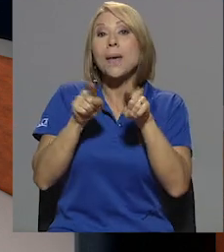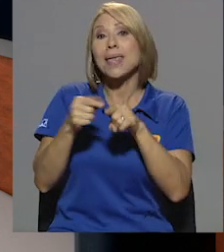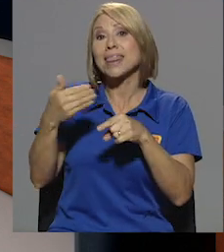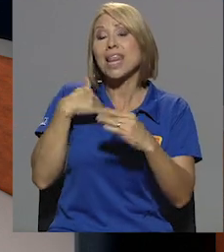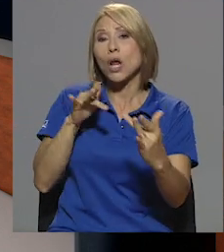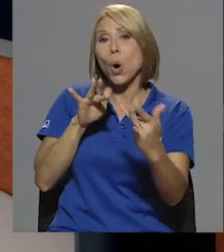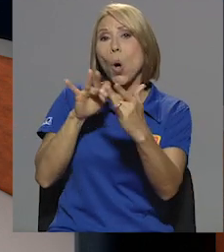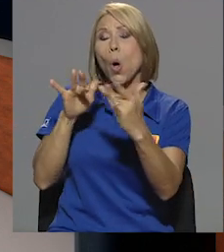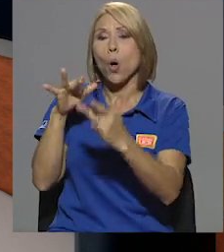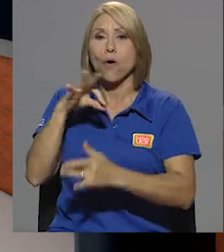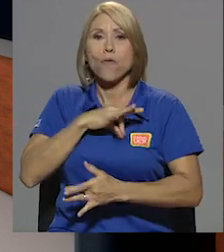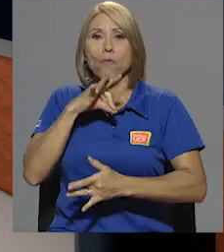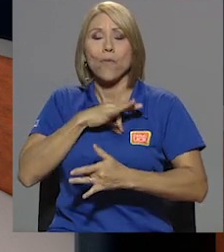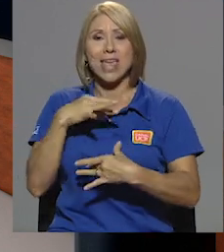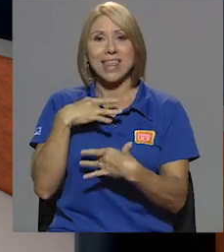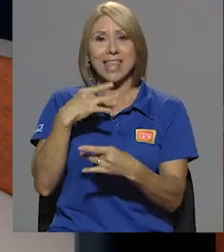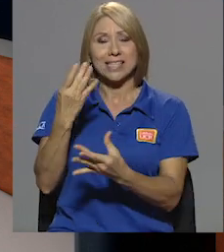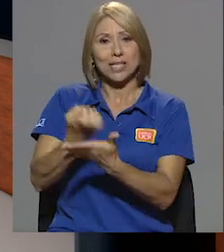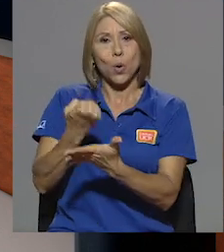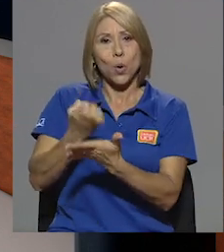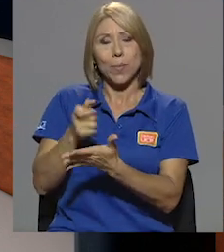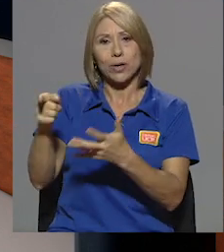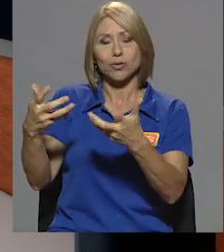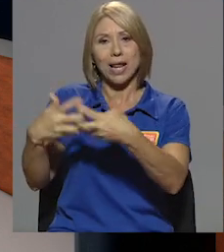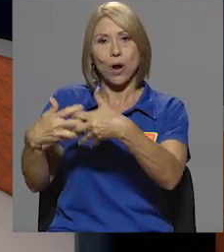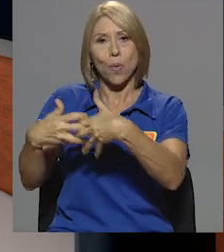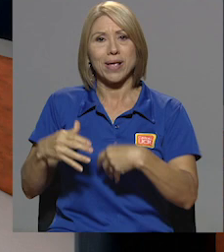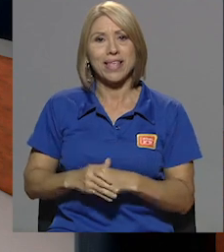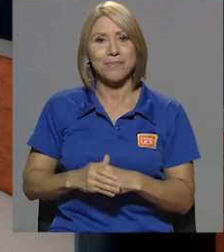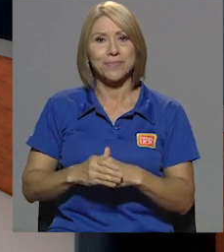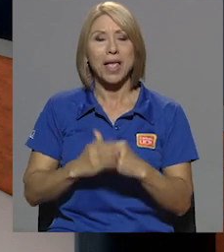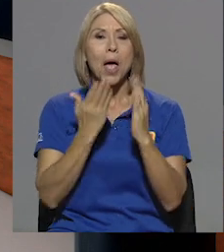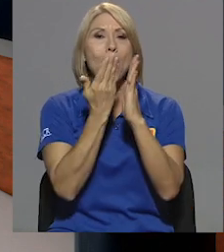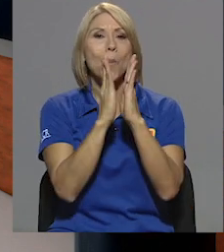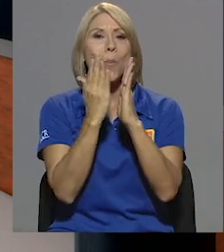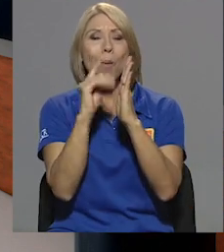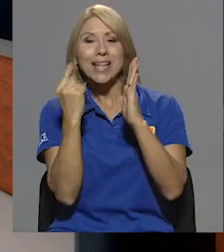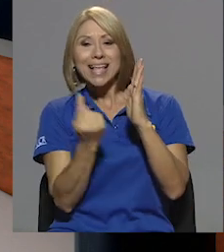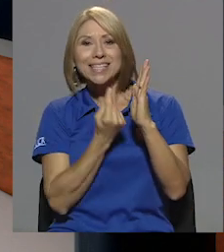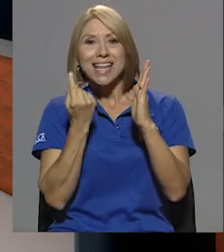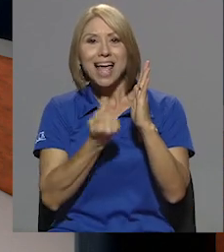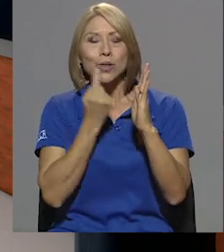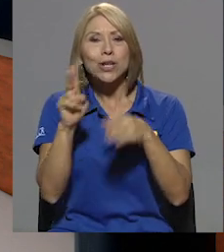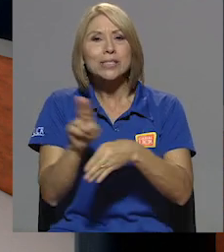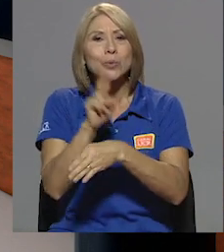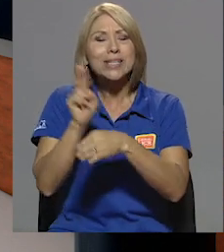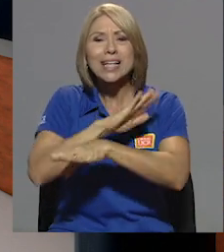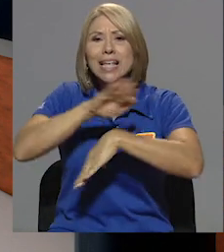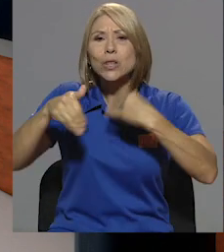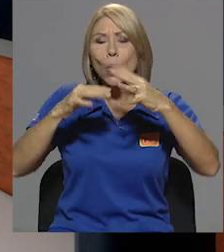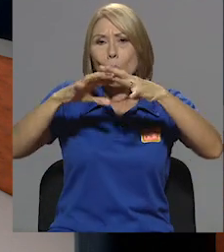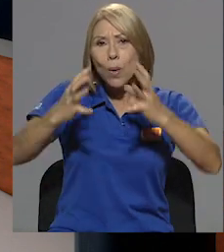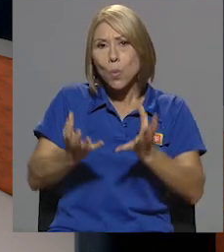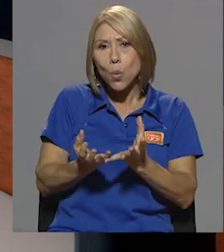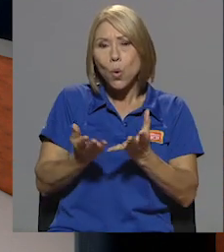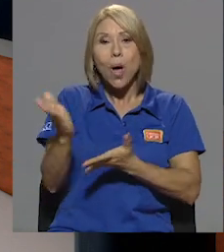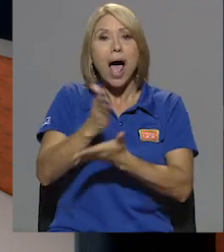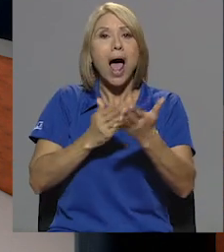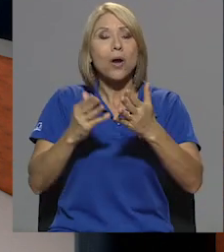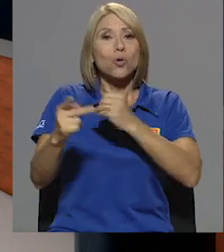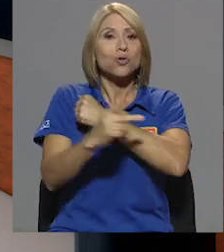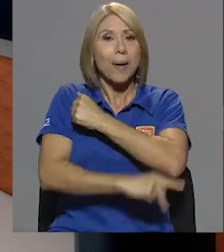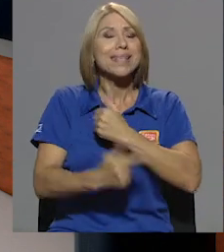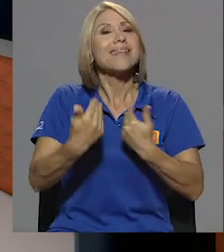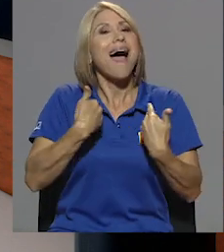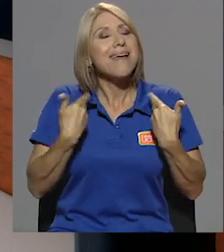favorezcan los intereses económicos de la compañía las puertas giratorias se utilizan en todo el mundo aunque en